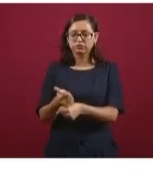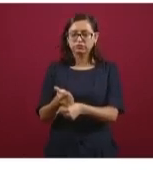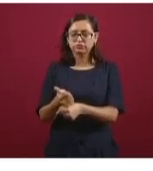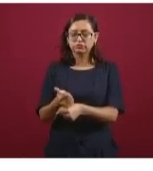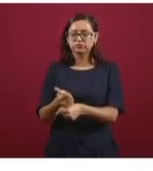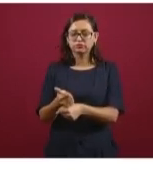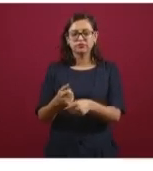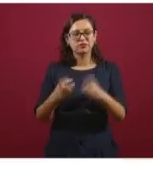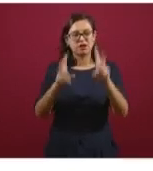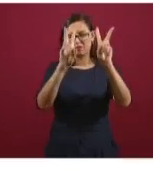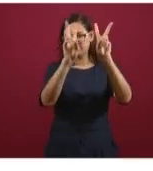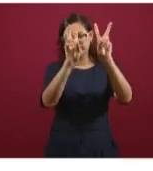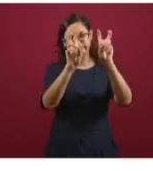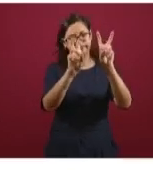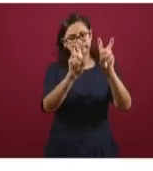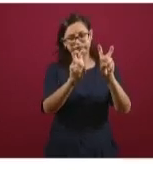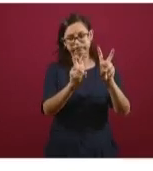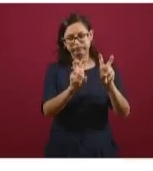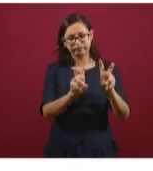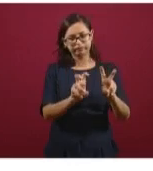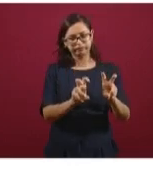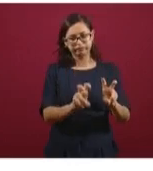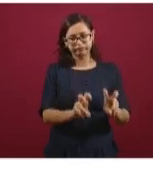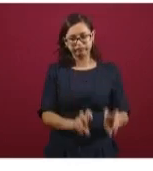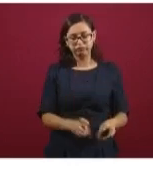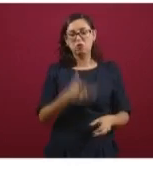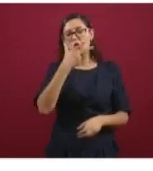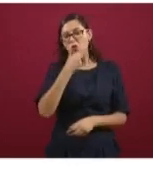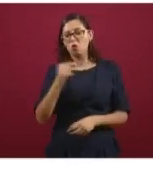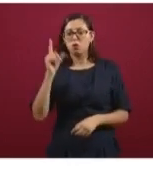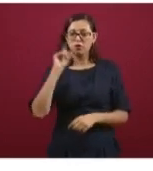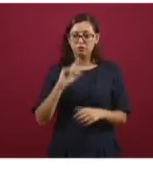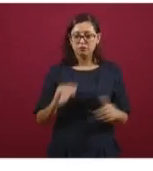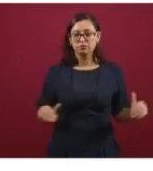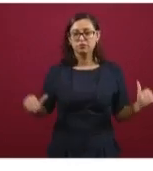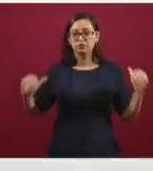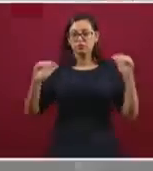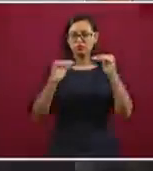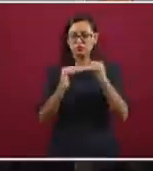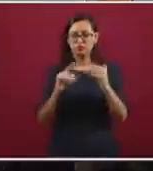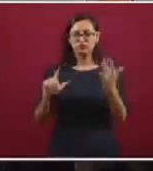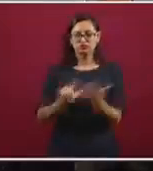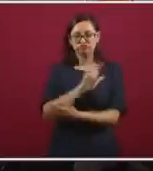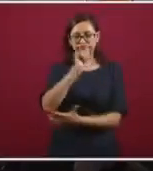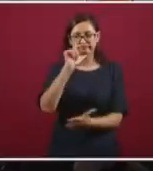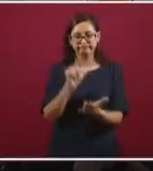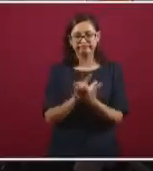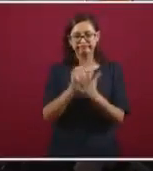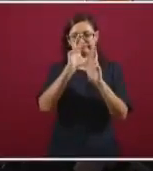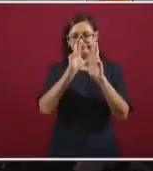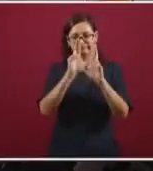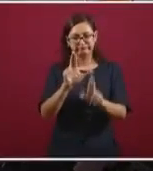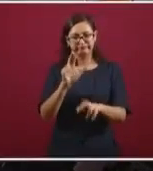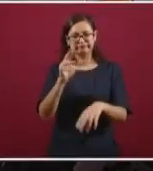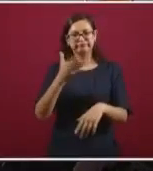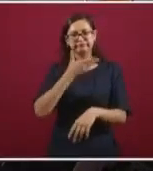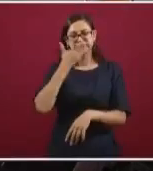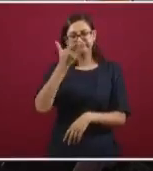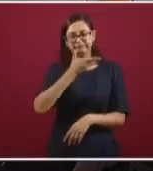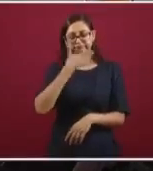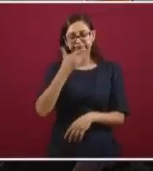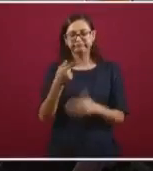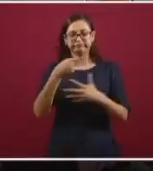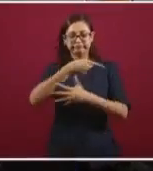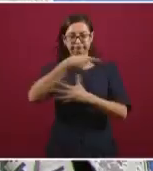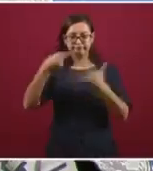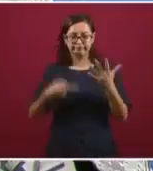y todas las materias que se perspectiva de género, cultura de la legalidad. Entonces, son las materias sobre las cuales se está